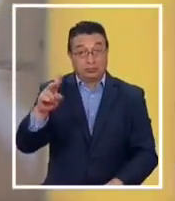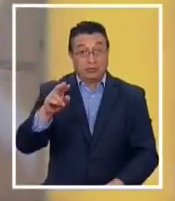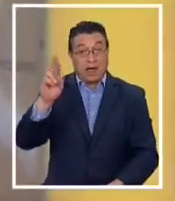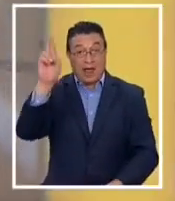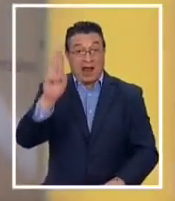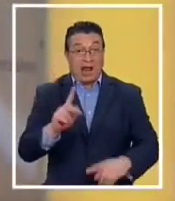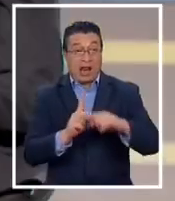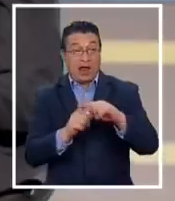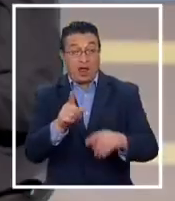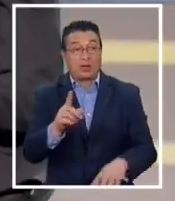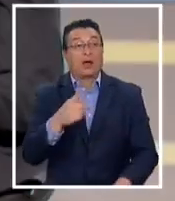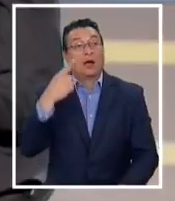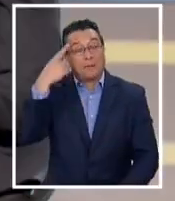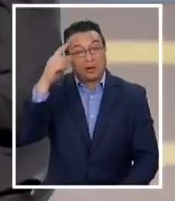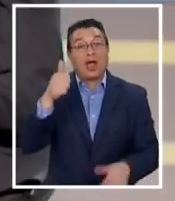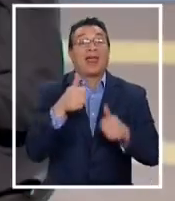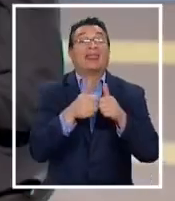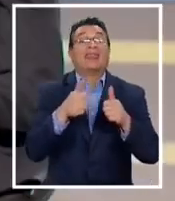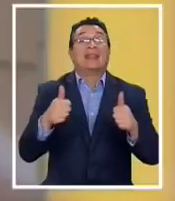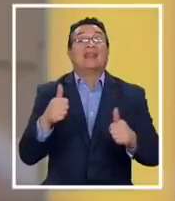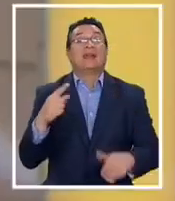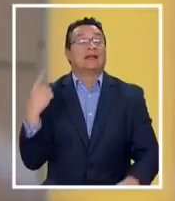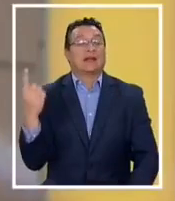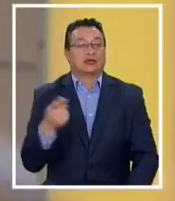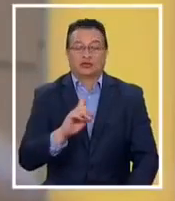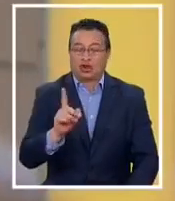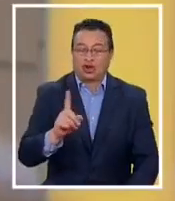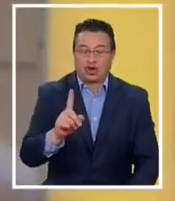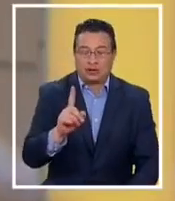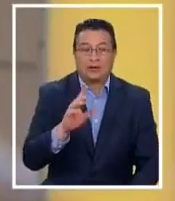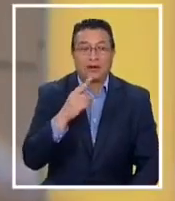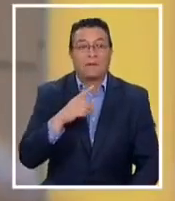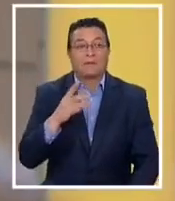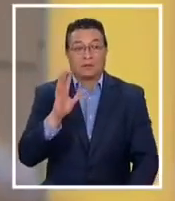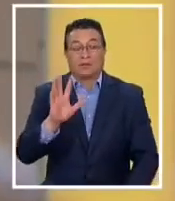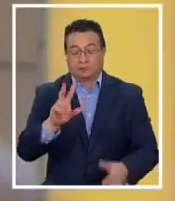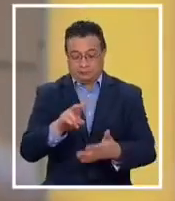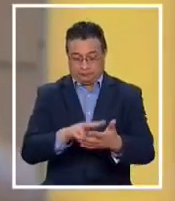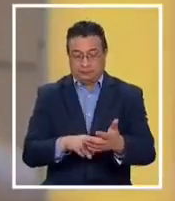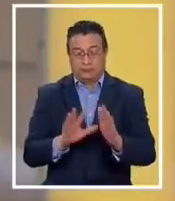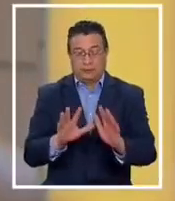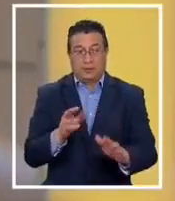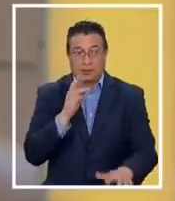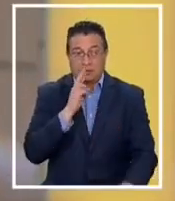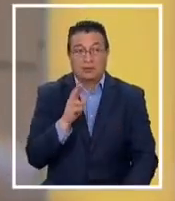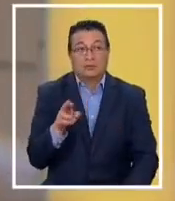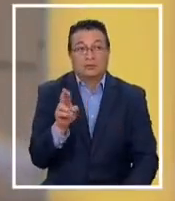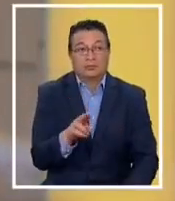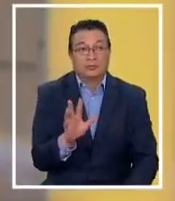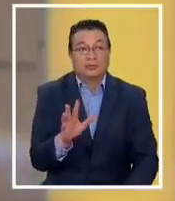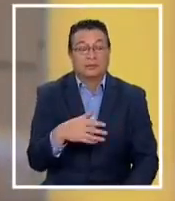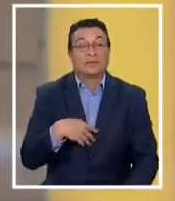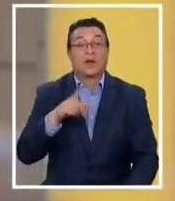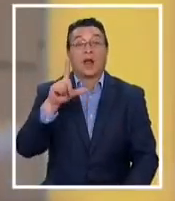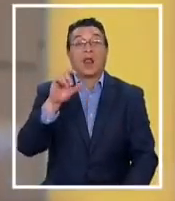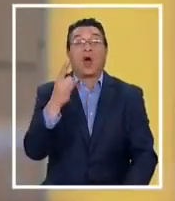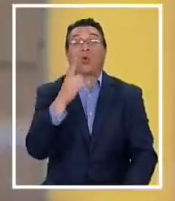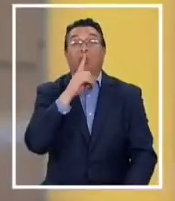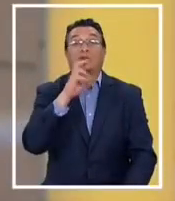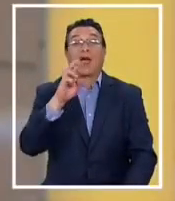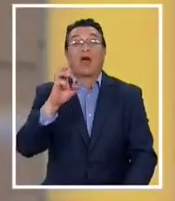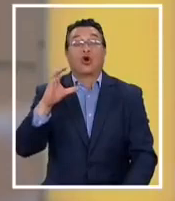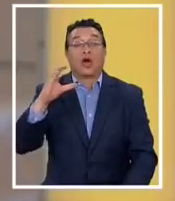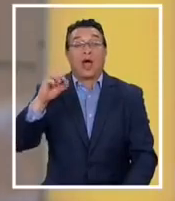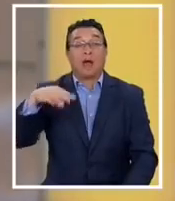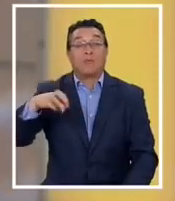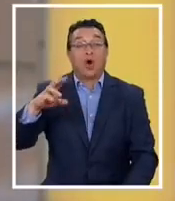a las reglas de los dirigentes nacionales no los dirigentes nacionales y la leyenda vuelvo a decirle mire lautaro carmona por ejemplo